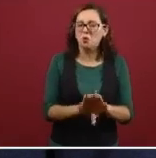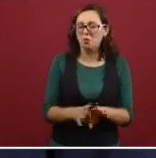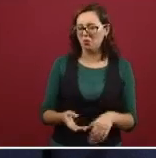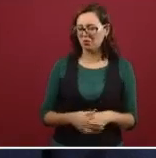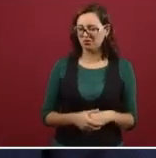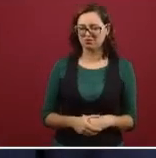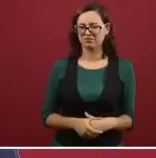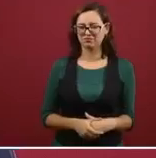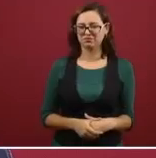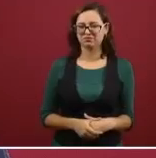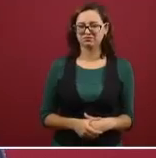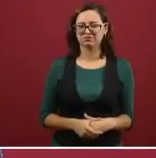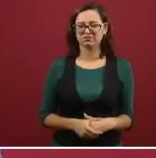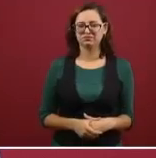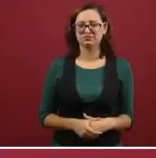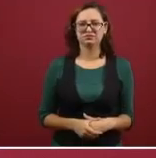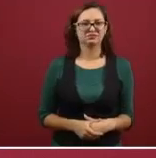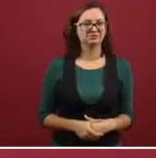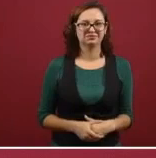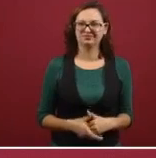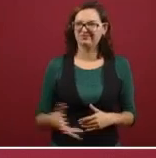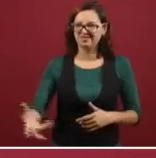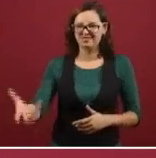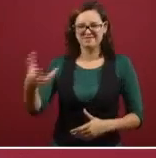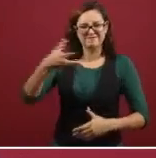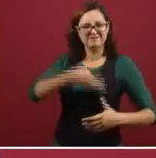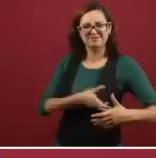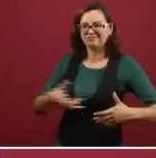Si era un botín